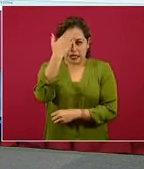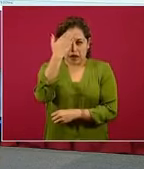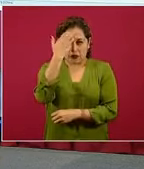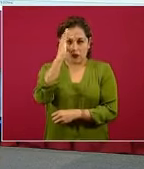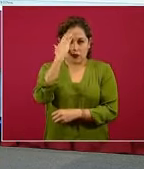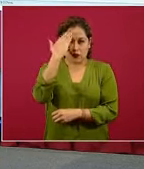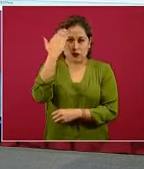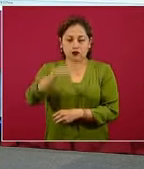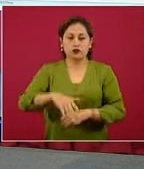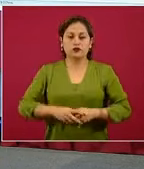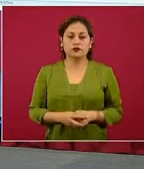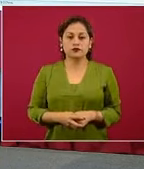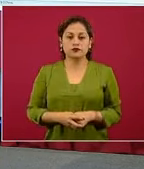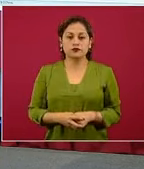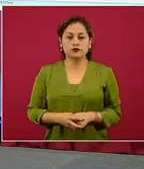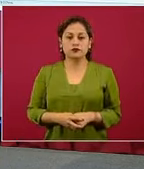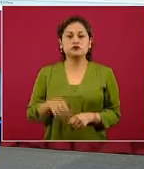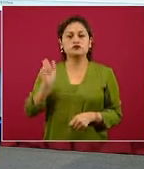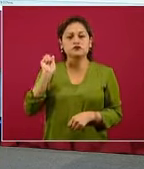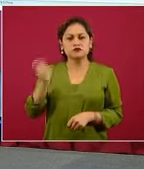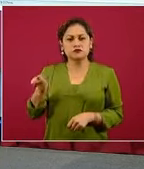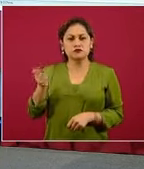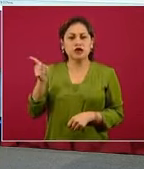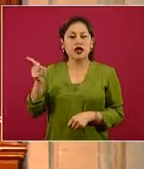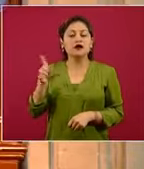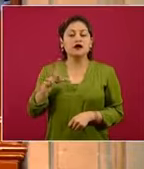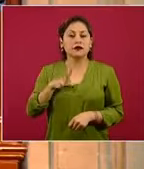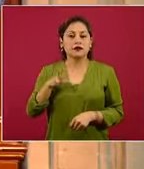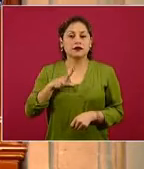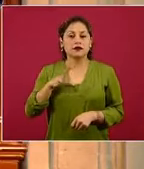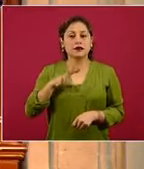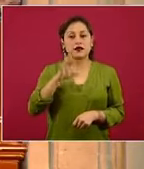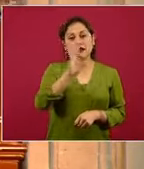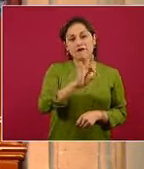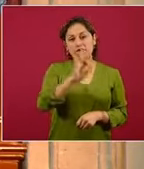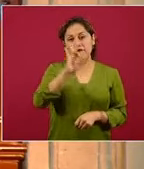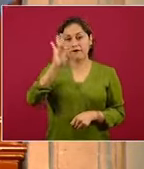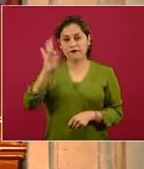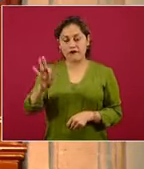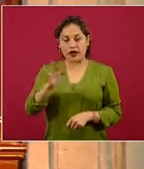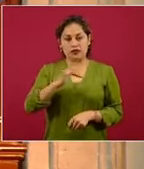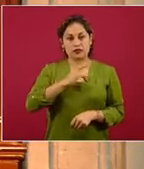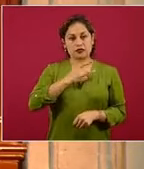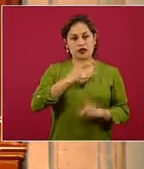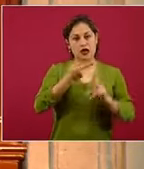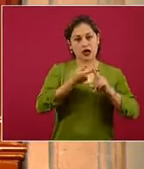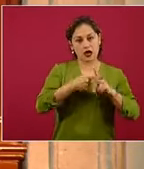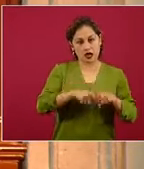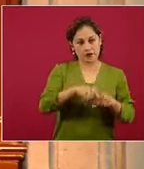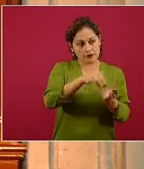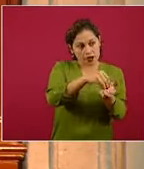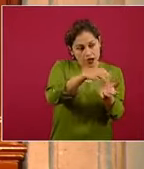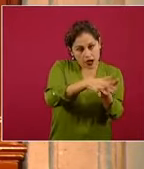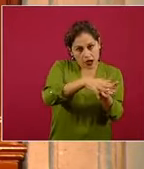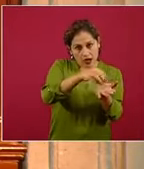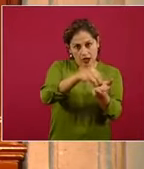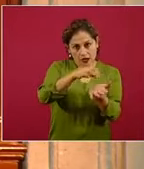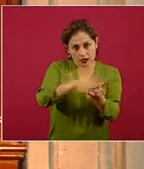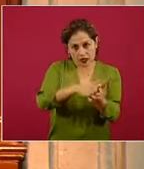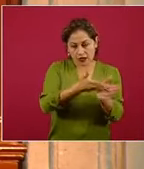conocemos, en la que prácticamente se distribuyen por fecha de inicio de síntoma para cada una de las